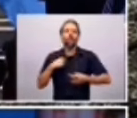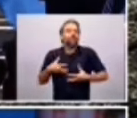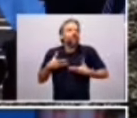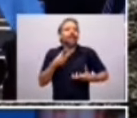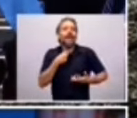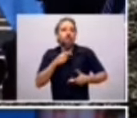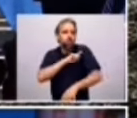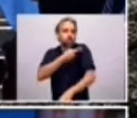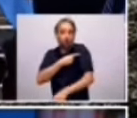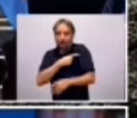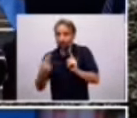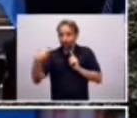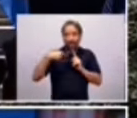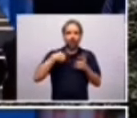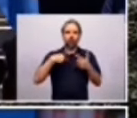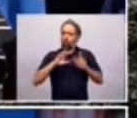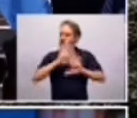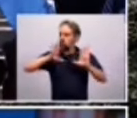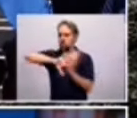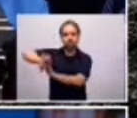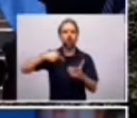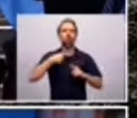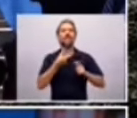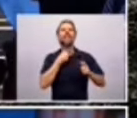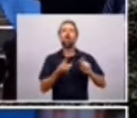sos un sospechoso y un potencial delincuente. Ahora, ¿qué